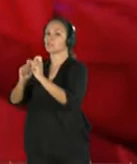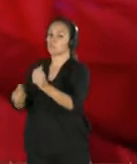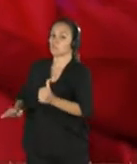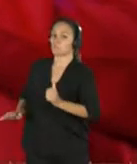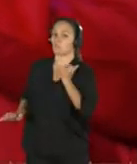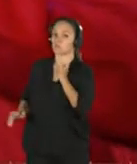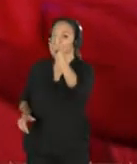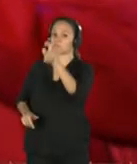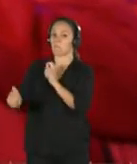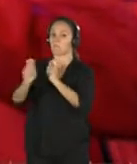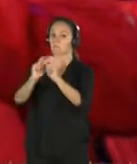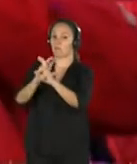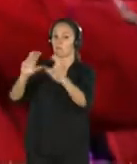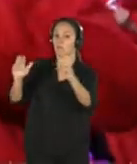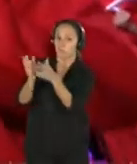sale.